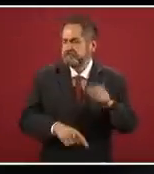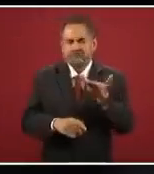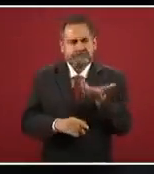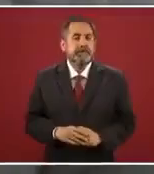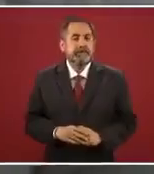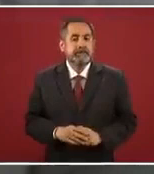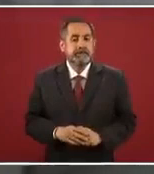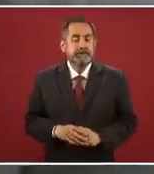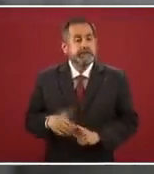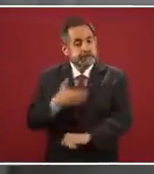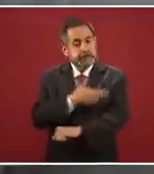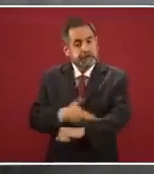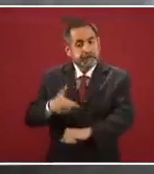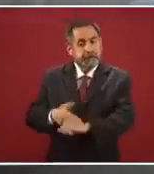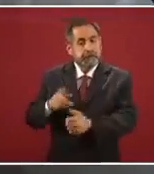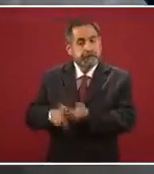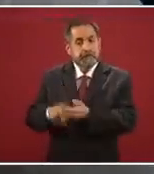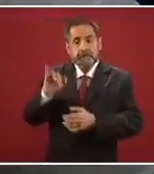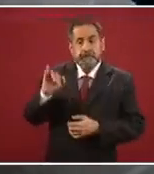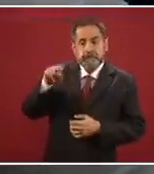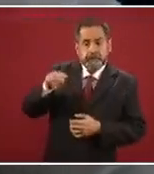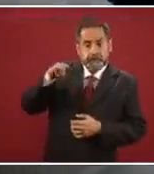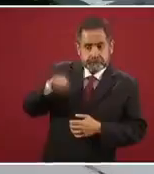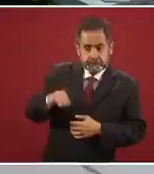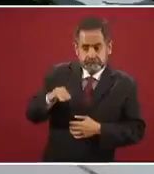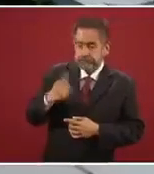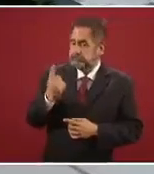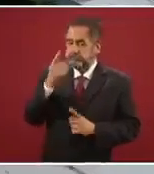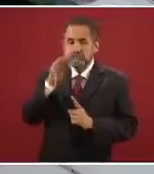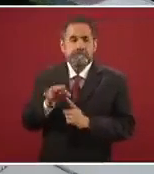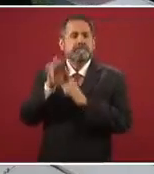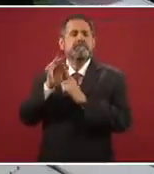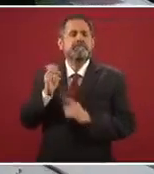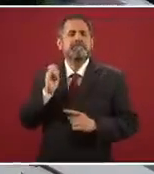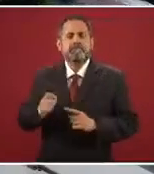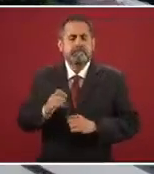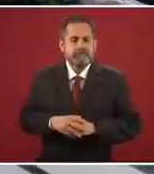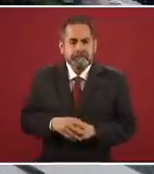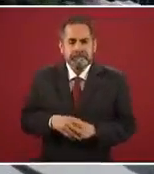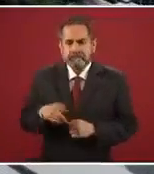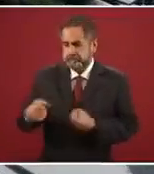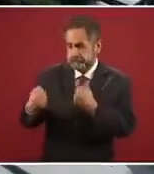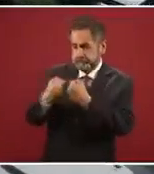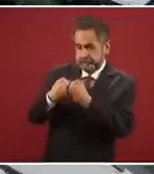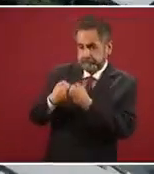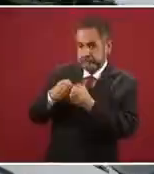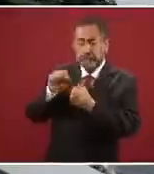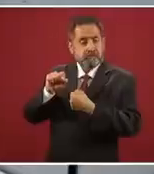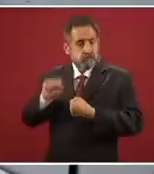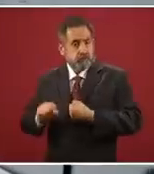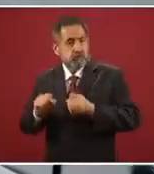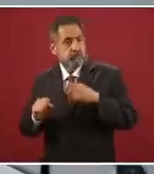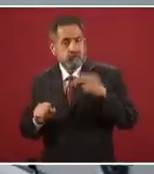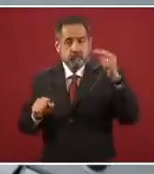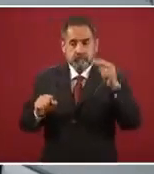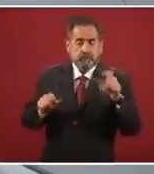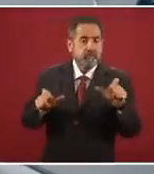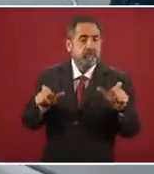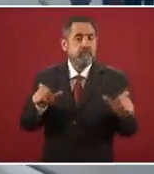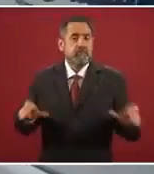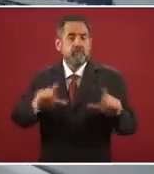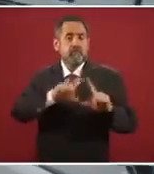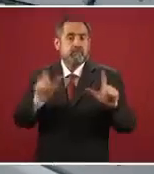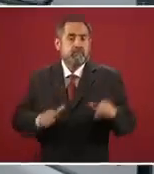no acreditar la evaluación del Instituto Nacional de Migración. Destaca: 1. Contención en la frontera sur y norte con despliegue de la Guardia